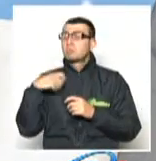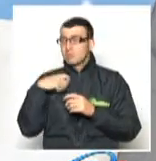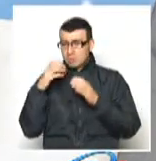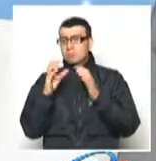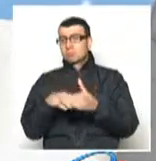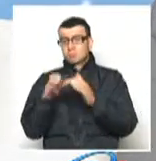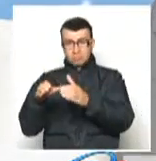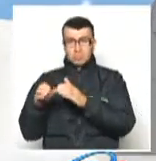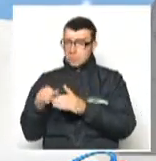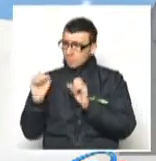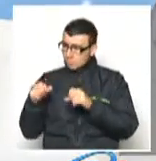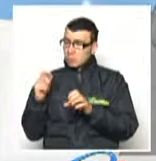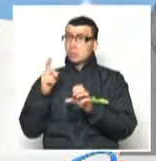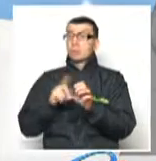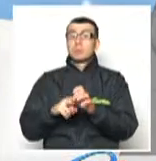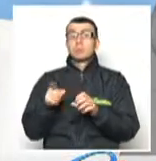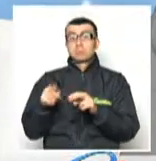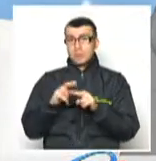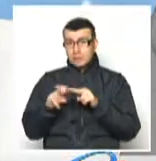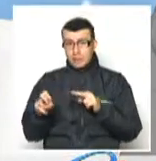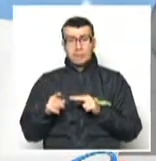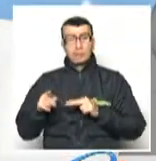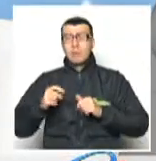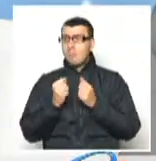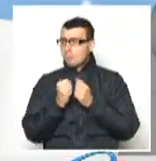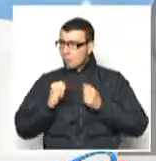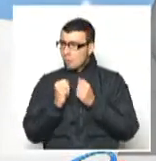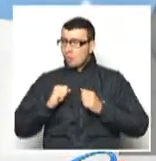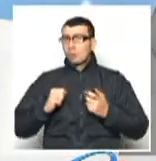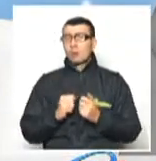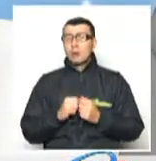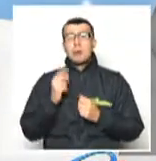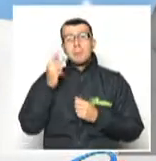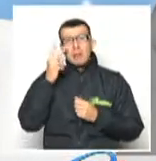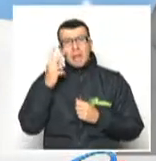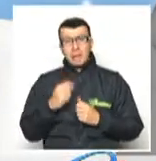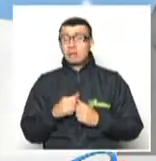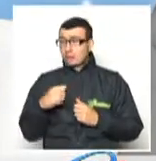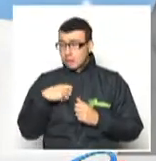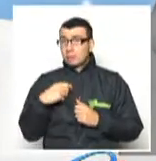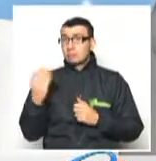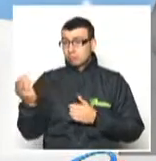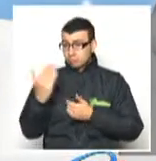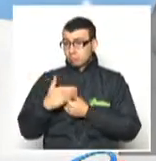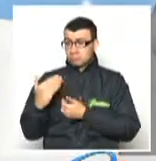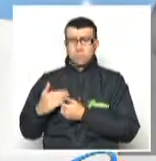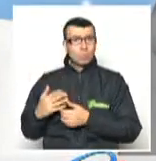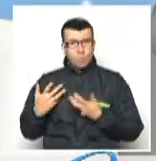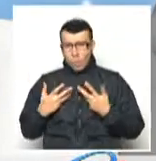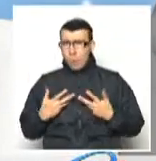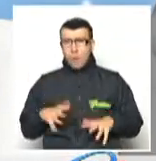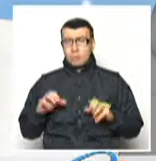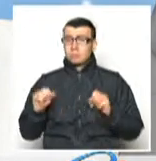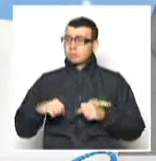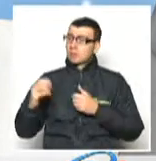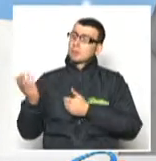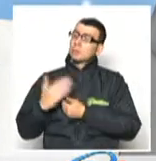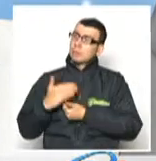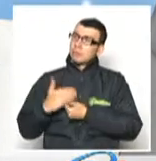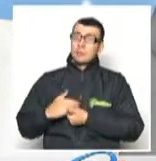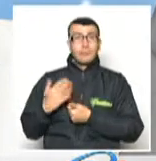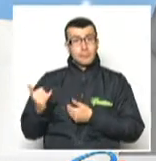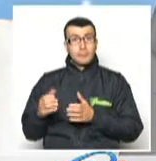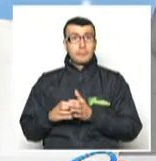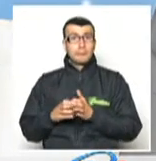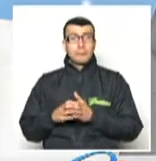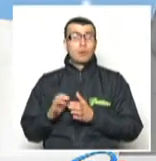y pueden acceder aquí en Manizales, en Bogotá, en Pereira, que tenemos nuestra consulta. O sea, en cualquier momento pueden acceder a nuestra consulta